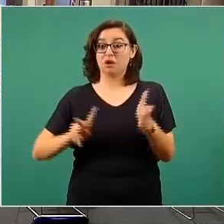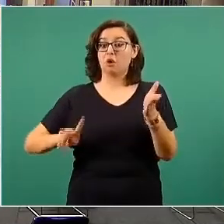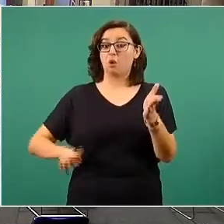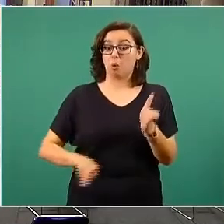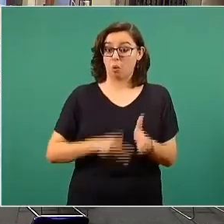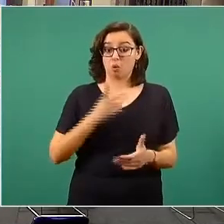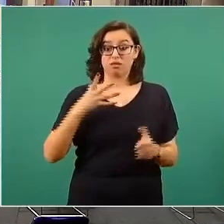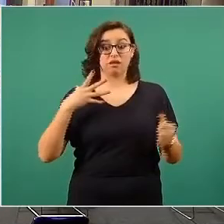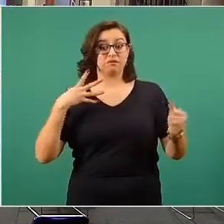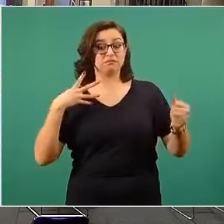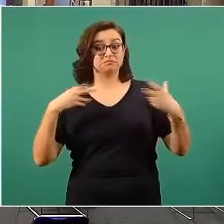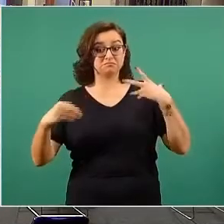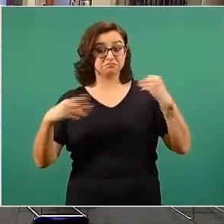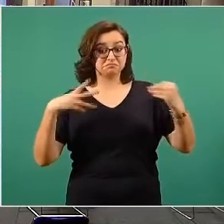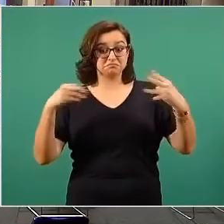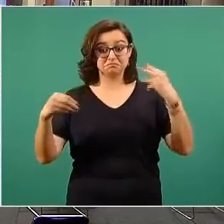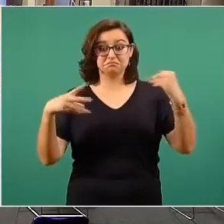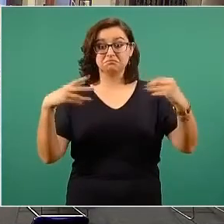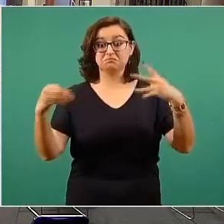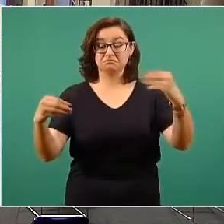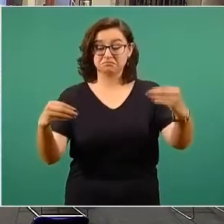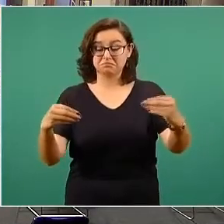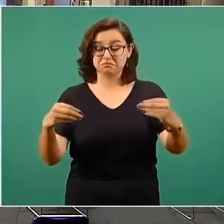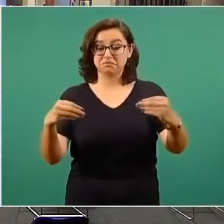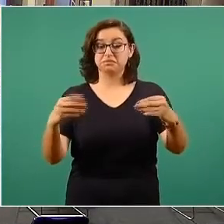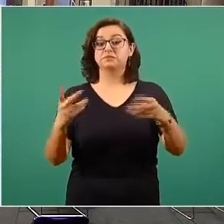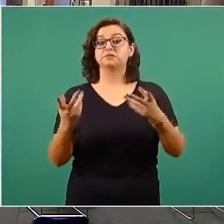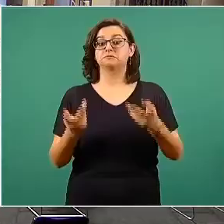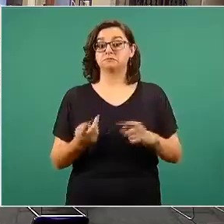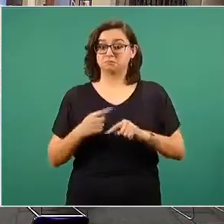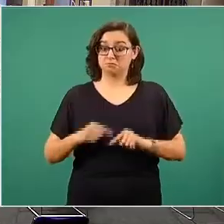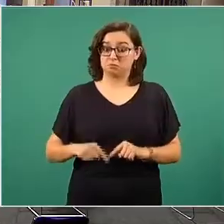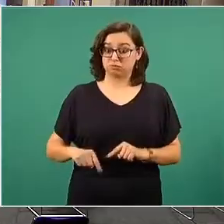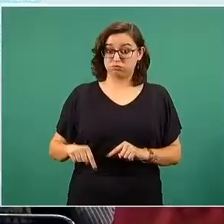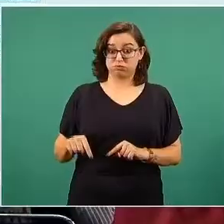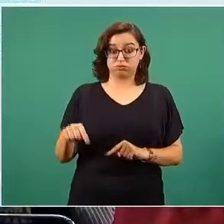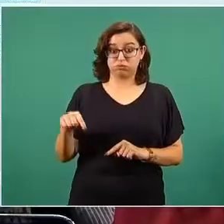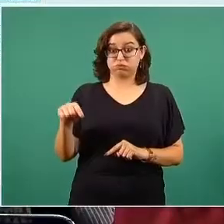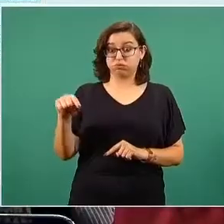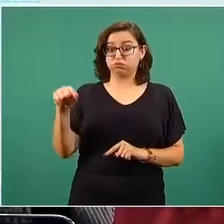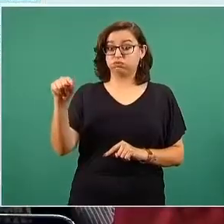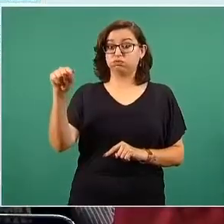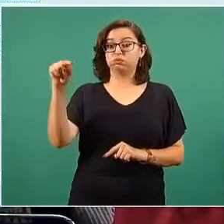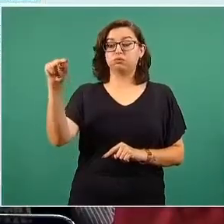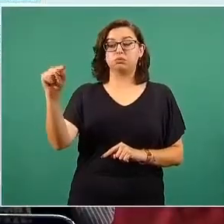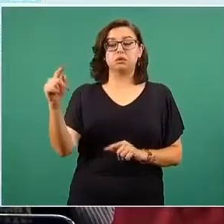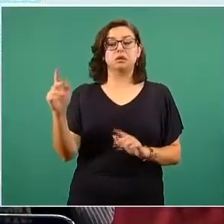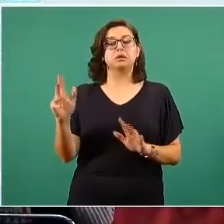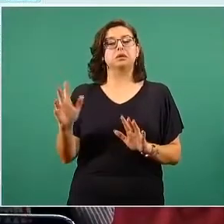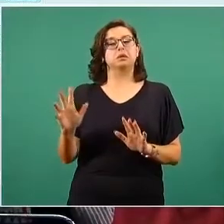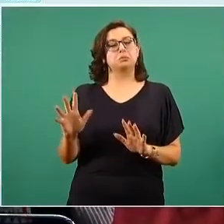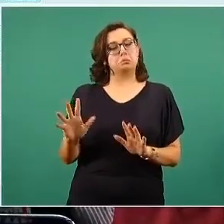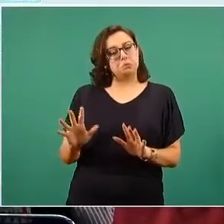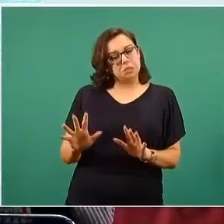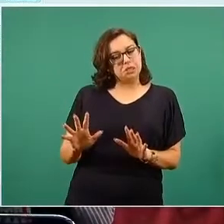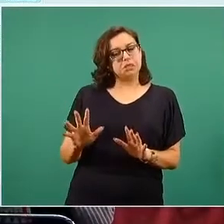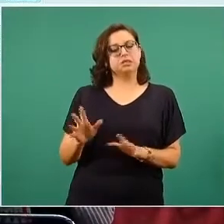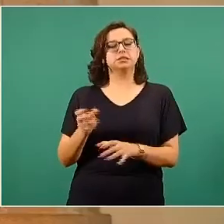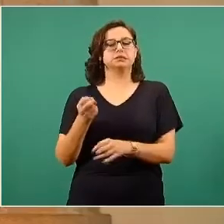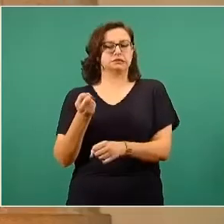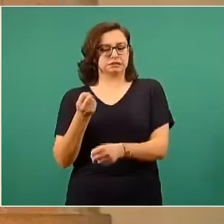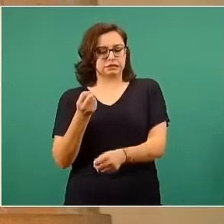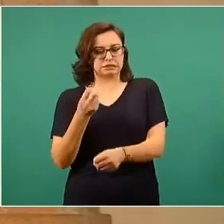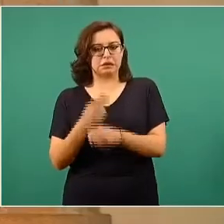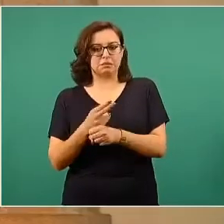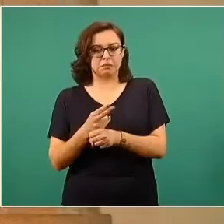un siguiente incremento epidémico a nivel nacional, todavía digamos es temprano